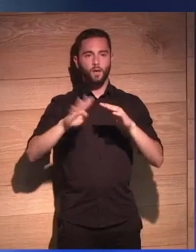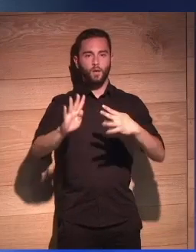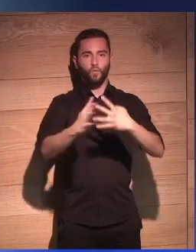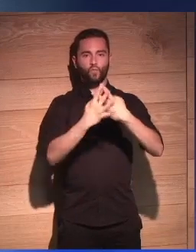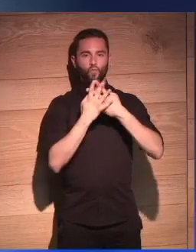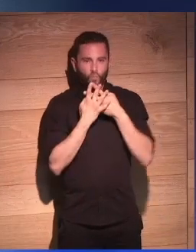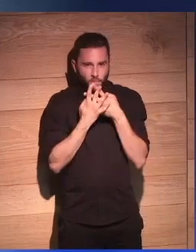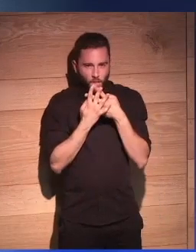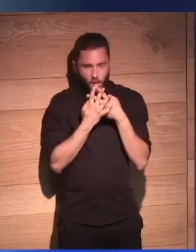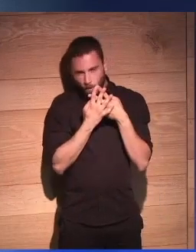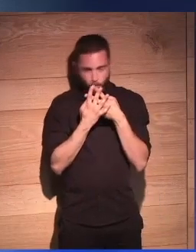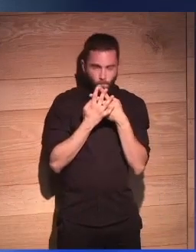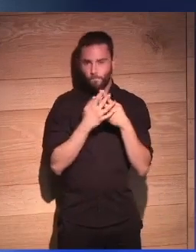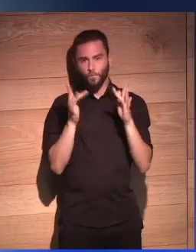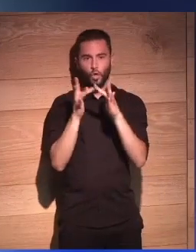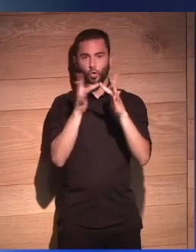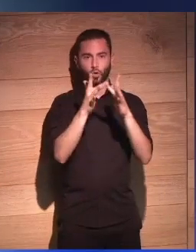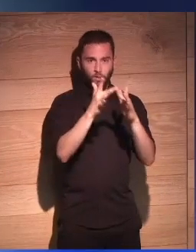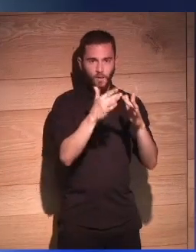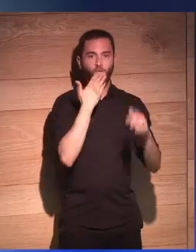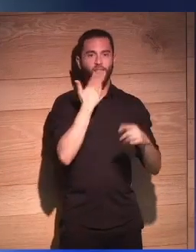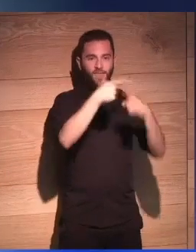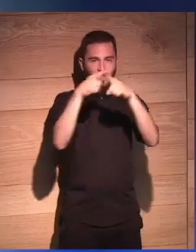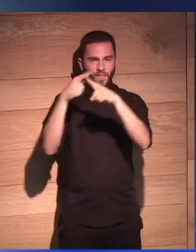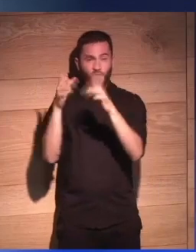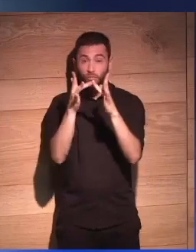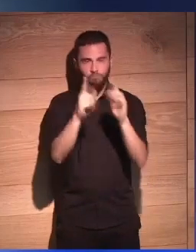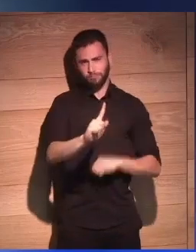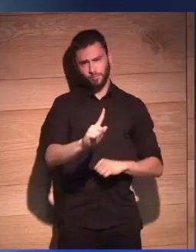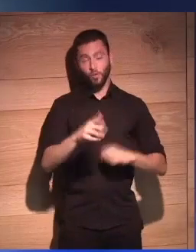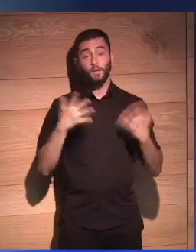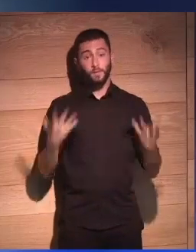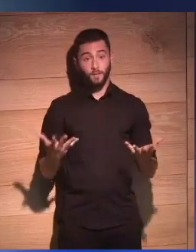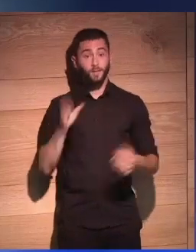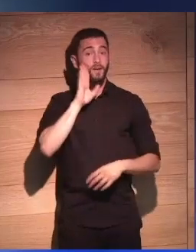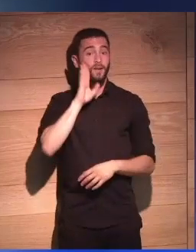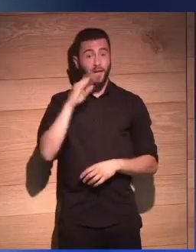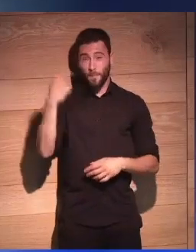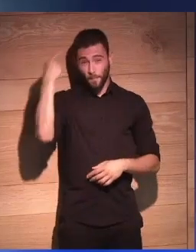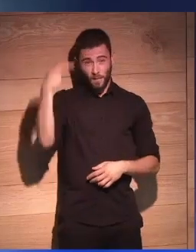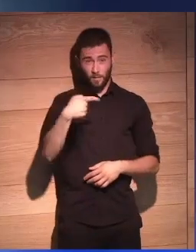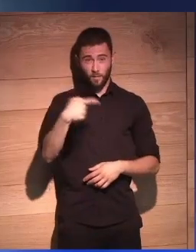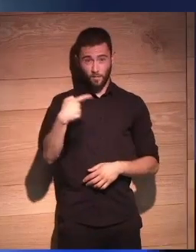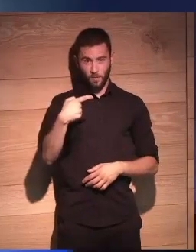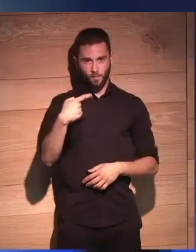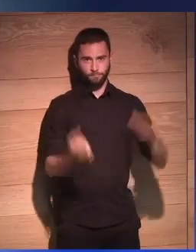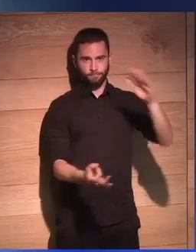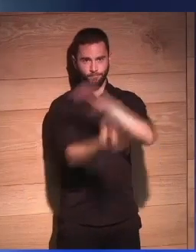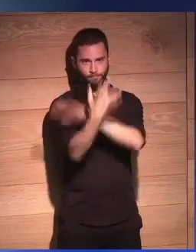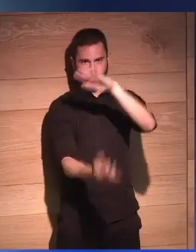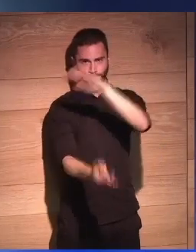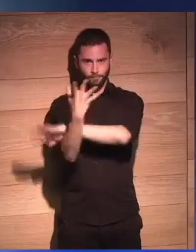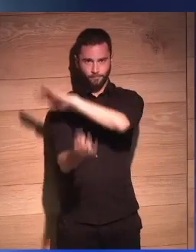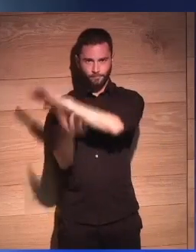coetáneos. No tenemos tanto contacto con gente de diferentes edades. Y esto hace que los prejuicios florezcan.